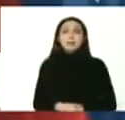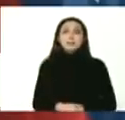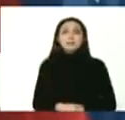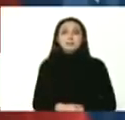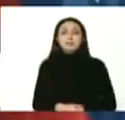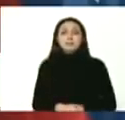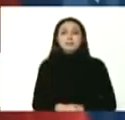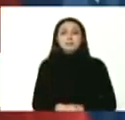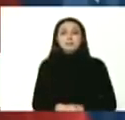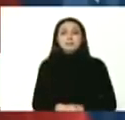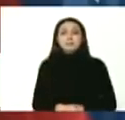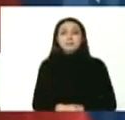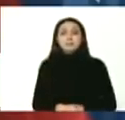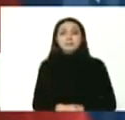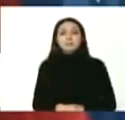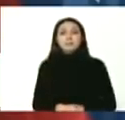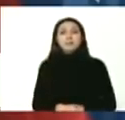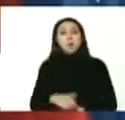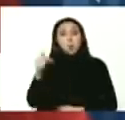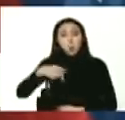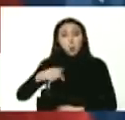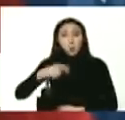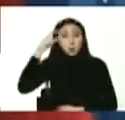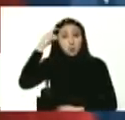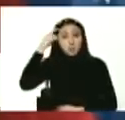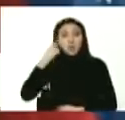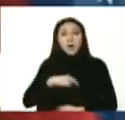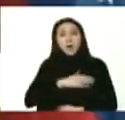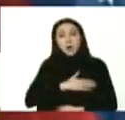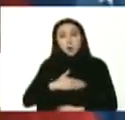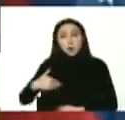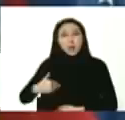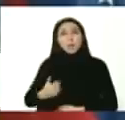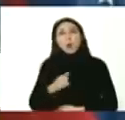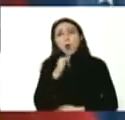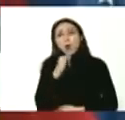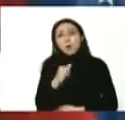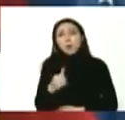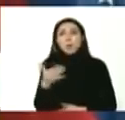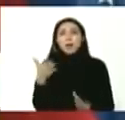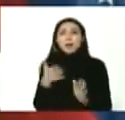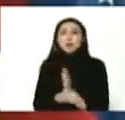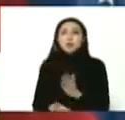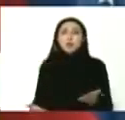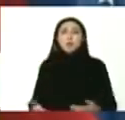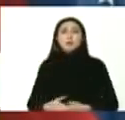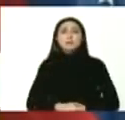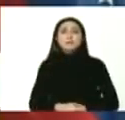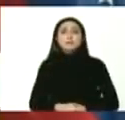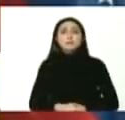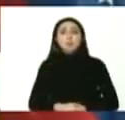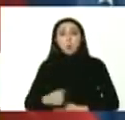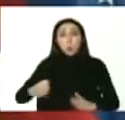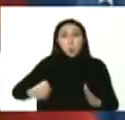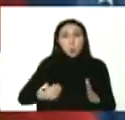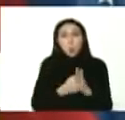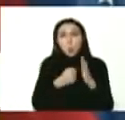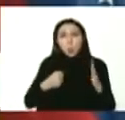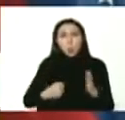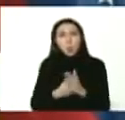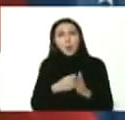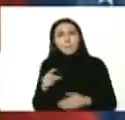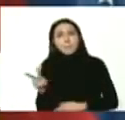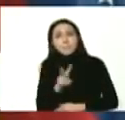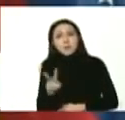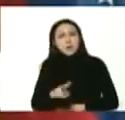tal sentido, el día de hoy queremos informar sobre golpes severos que el Estado venezolano